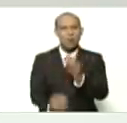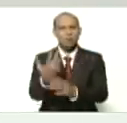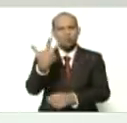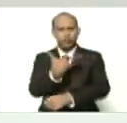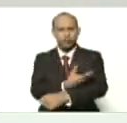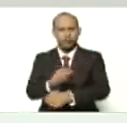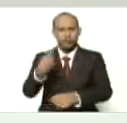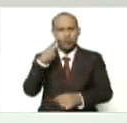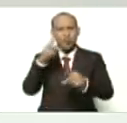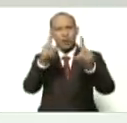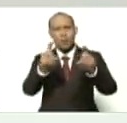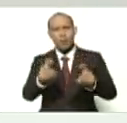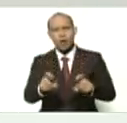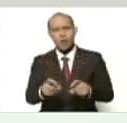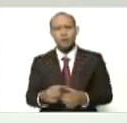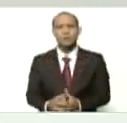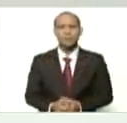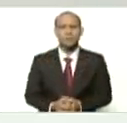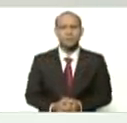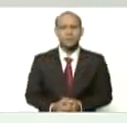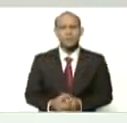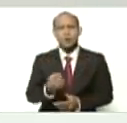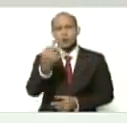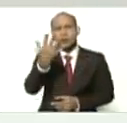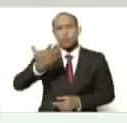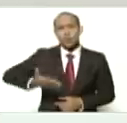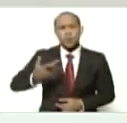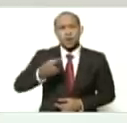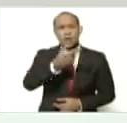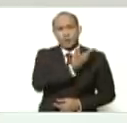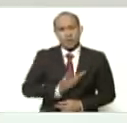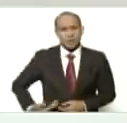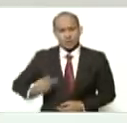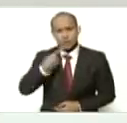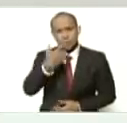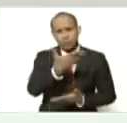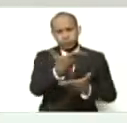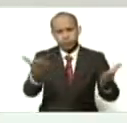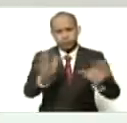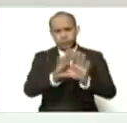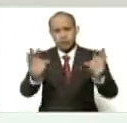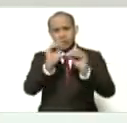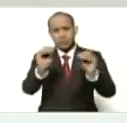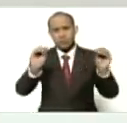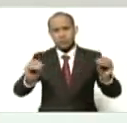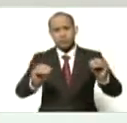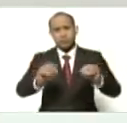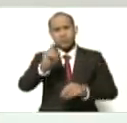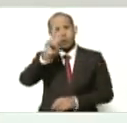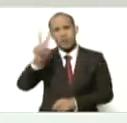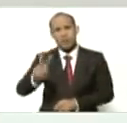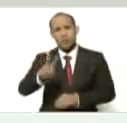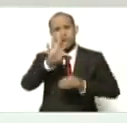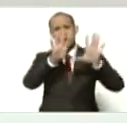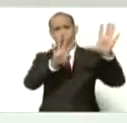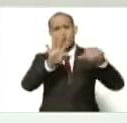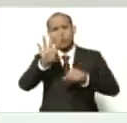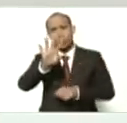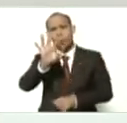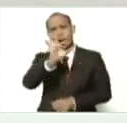un número importante ya usted lo mencionó al presidente y es que venezuela tiene el 94 por ciento de los